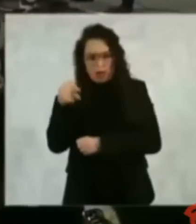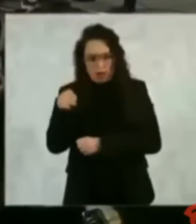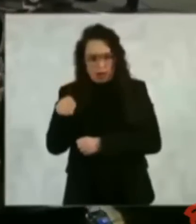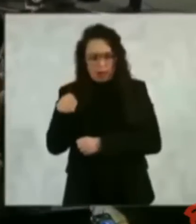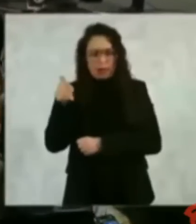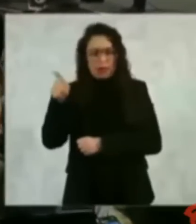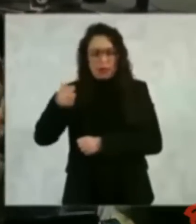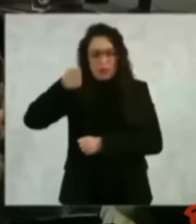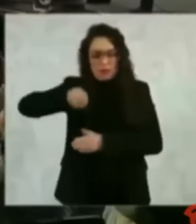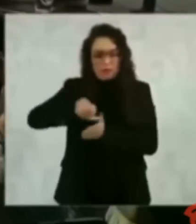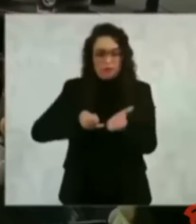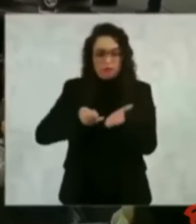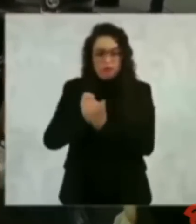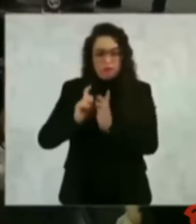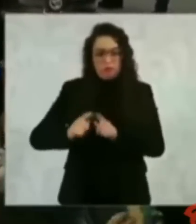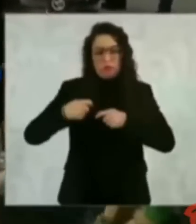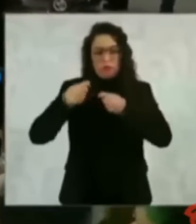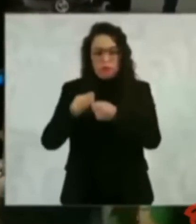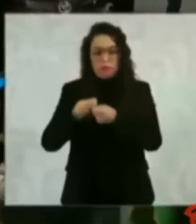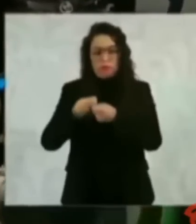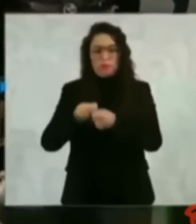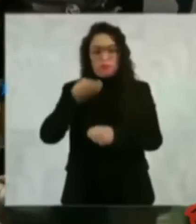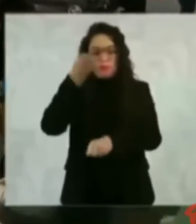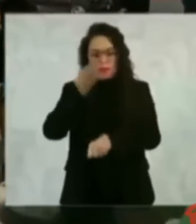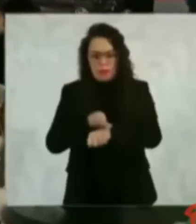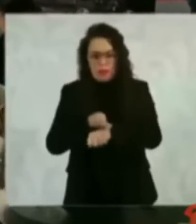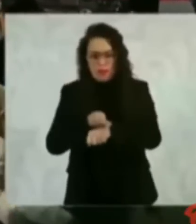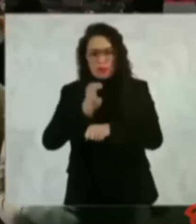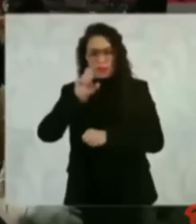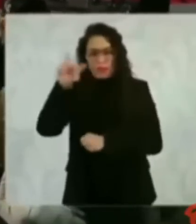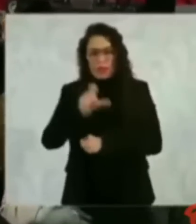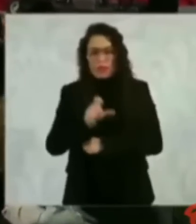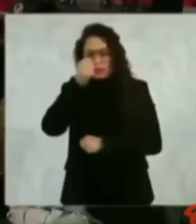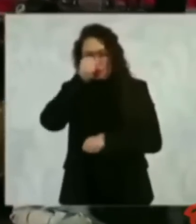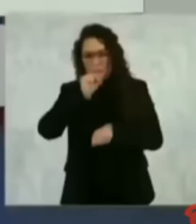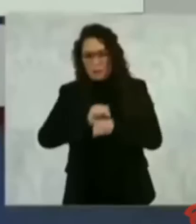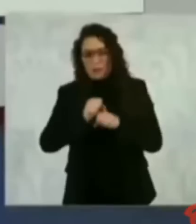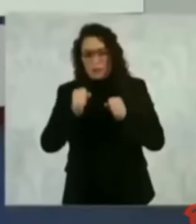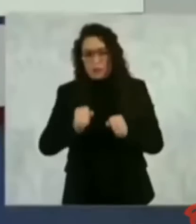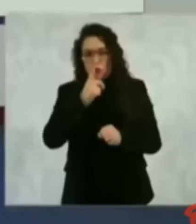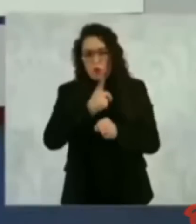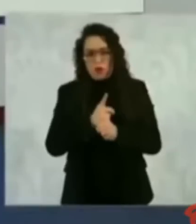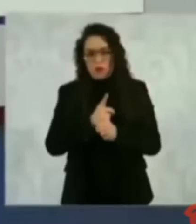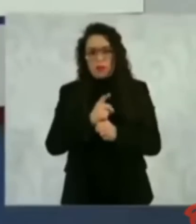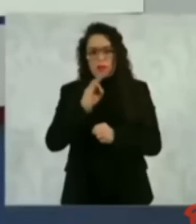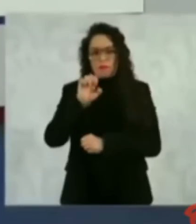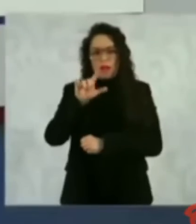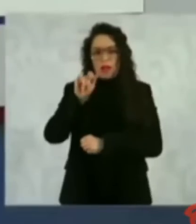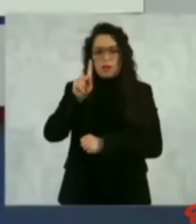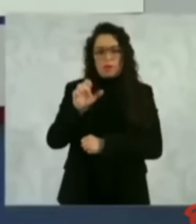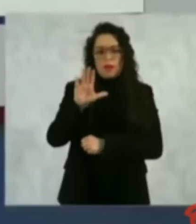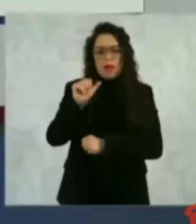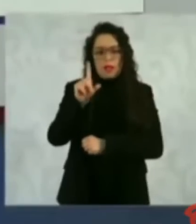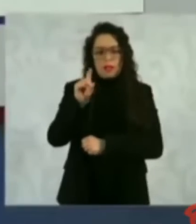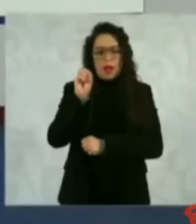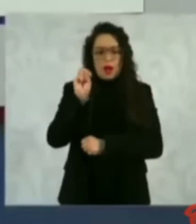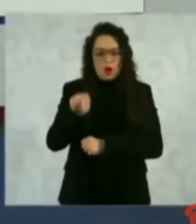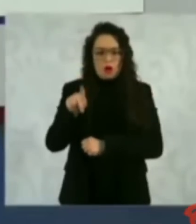García Luna, exsecretario de Seguridad de Felipe Calderón,